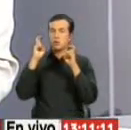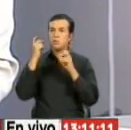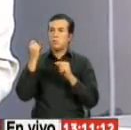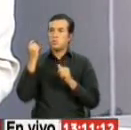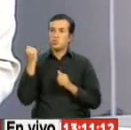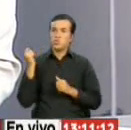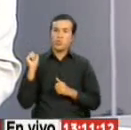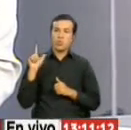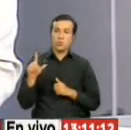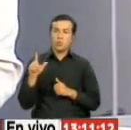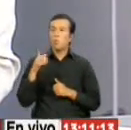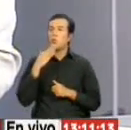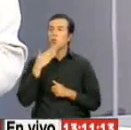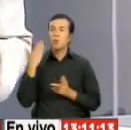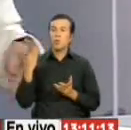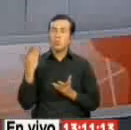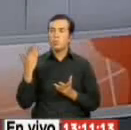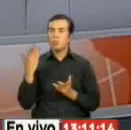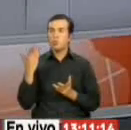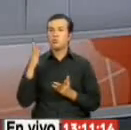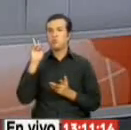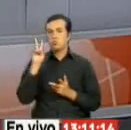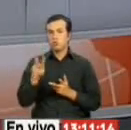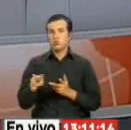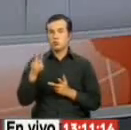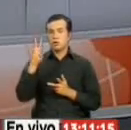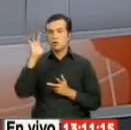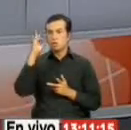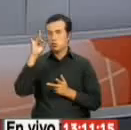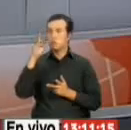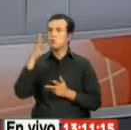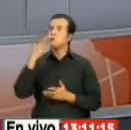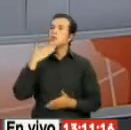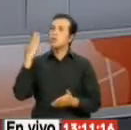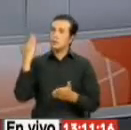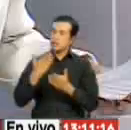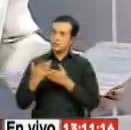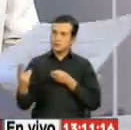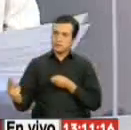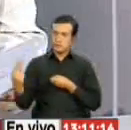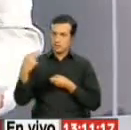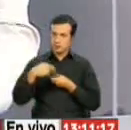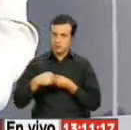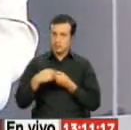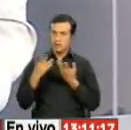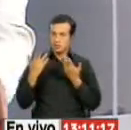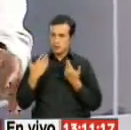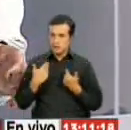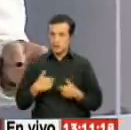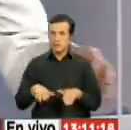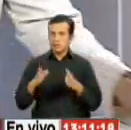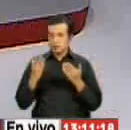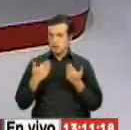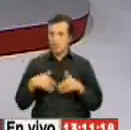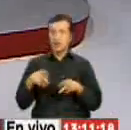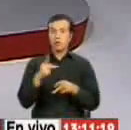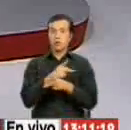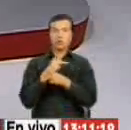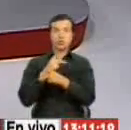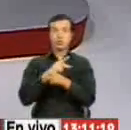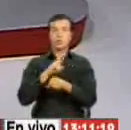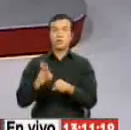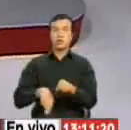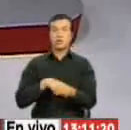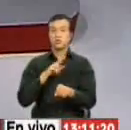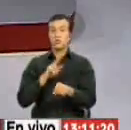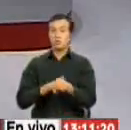incremento del salario básico unificado para este 2018 muchísimas gracias por acompañarnos de hecho ya pues el consejo nacional de salarios